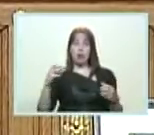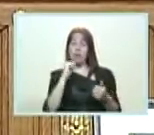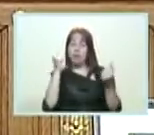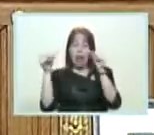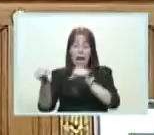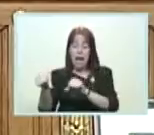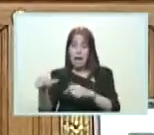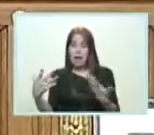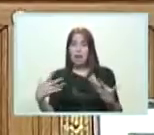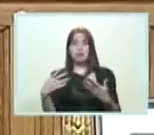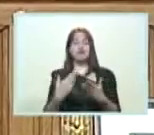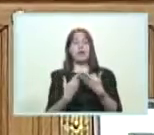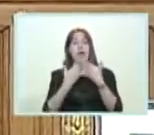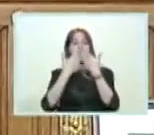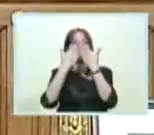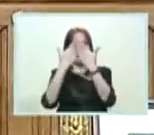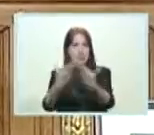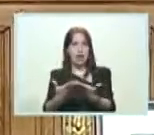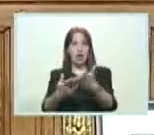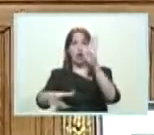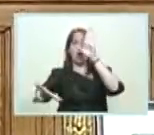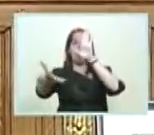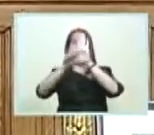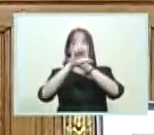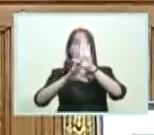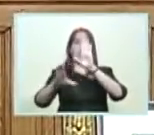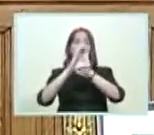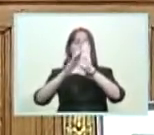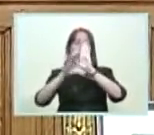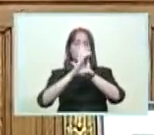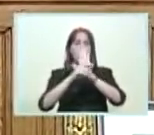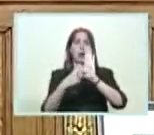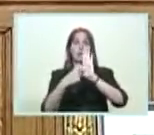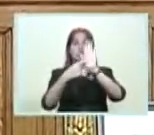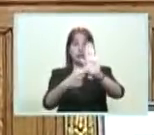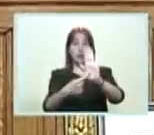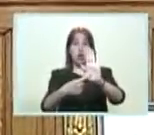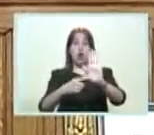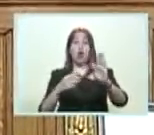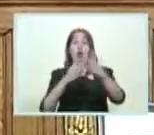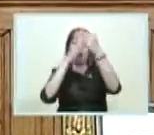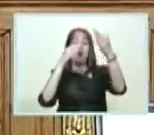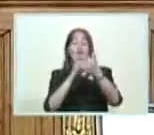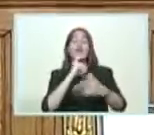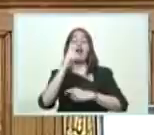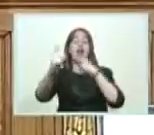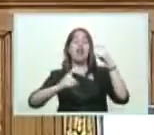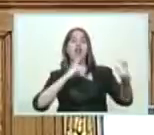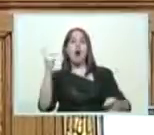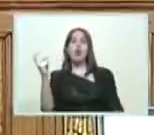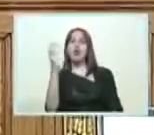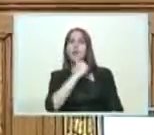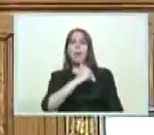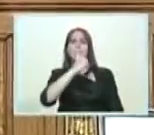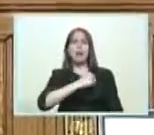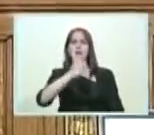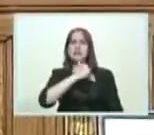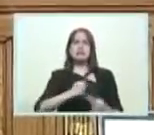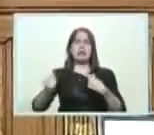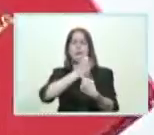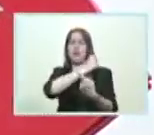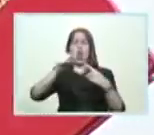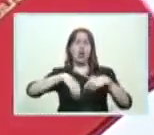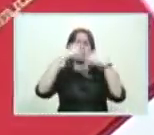Por eso quiero hacer entrega de esta ley constitucional contra el odio, la intolerancia y la